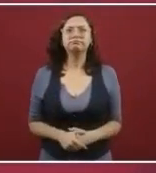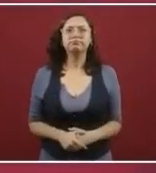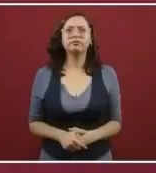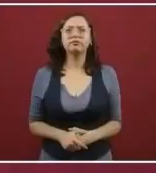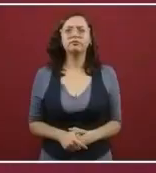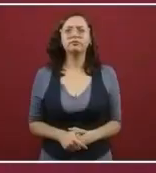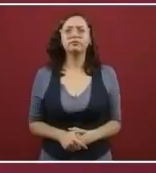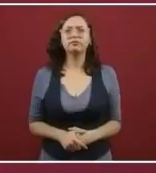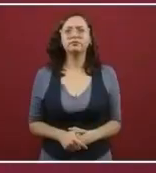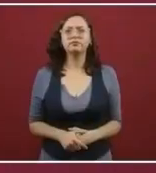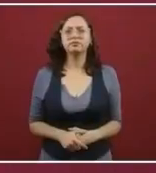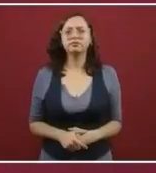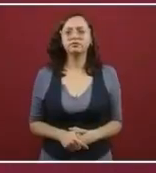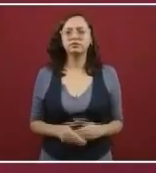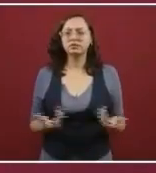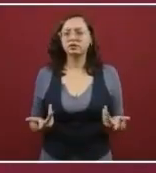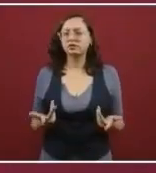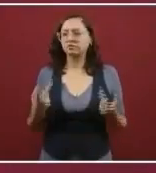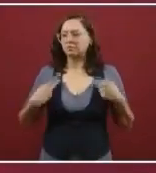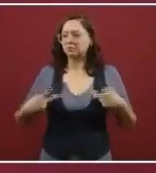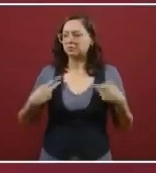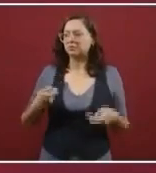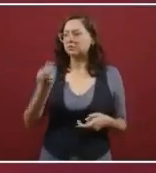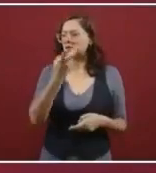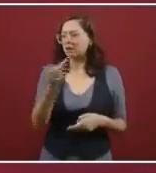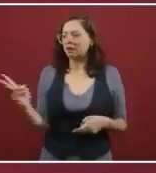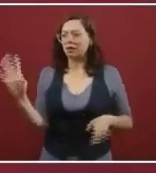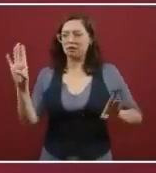una gran reserva de valores, repito,